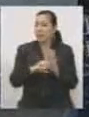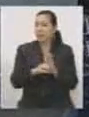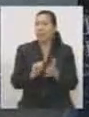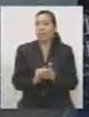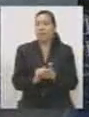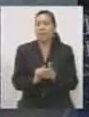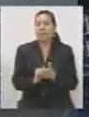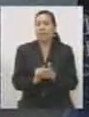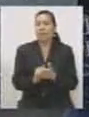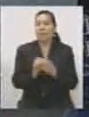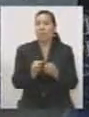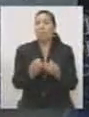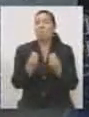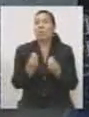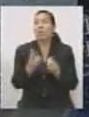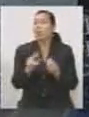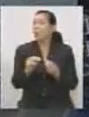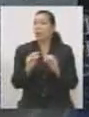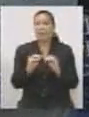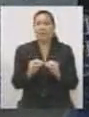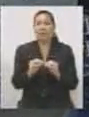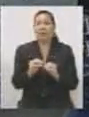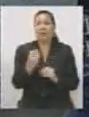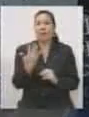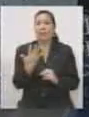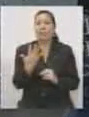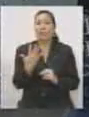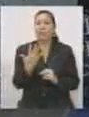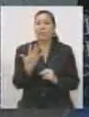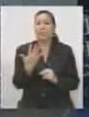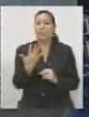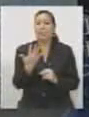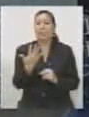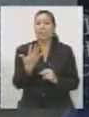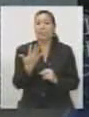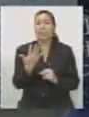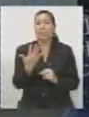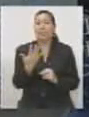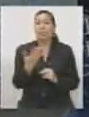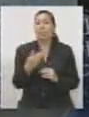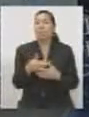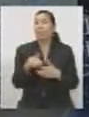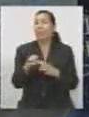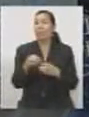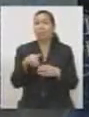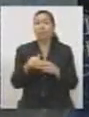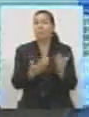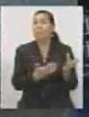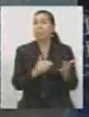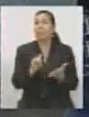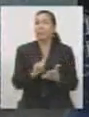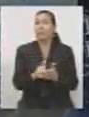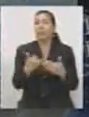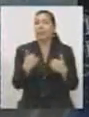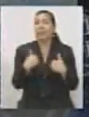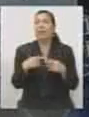ha ocurrido justamente porque no se nombran los cinco 5 plazas vacantes, ¿no? Que está pendiente